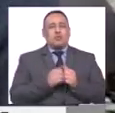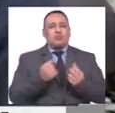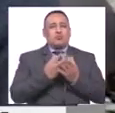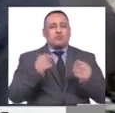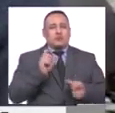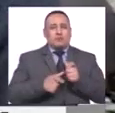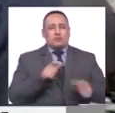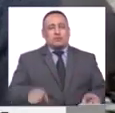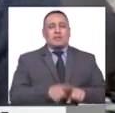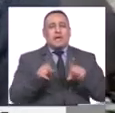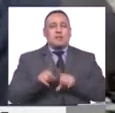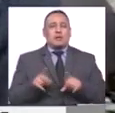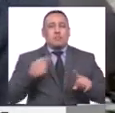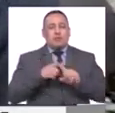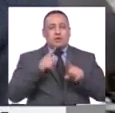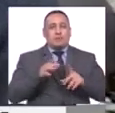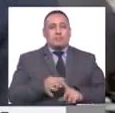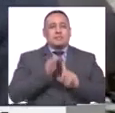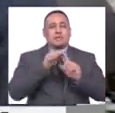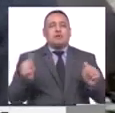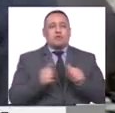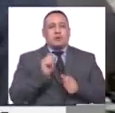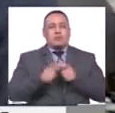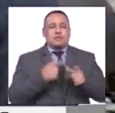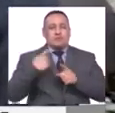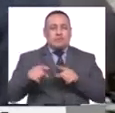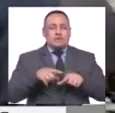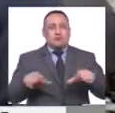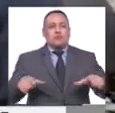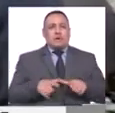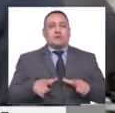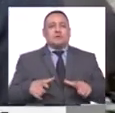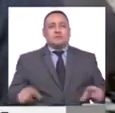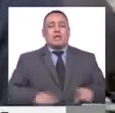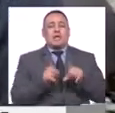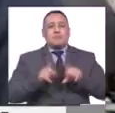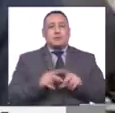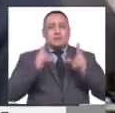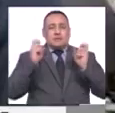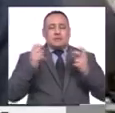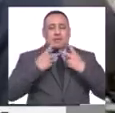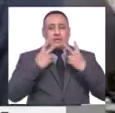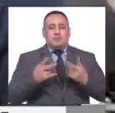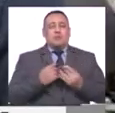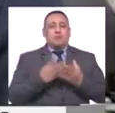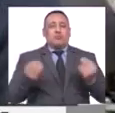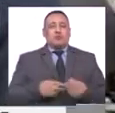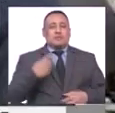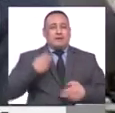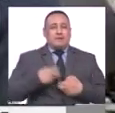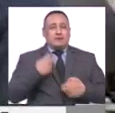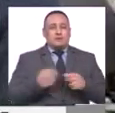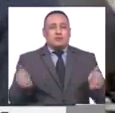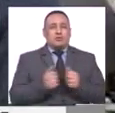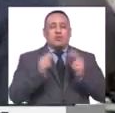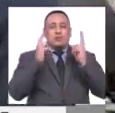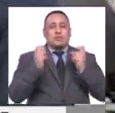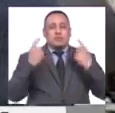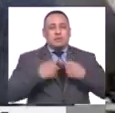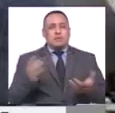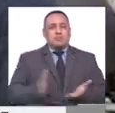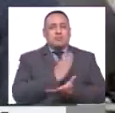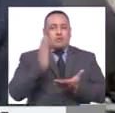millones de personas y particularmente para las poblaciones locales. Situación que resulta aún más crítica bajo el contexto de